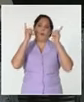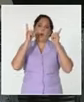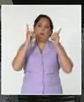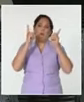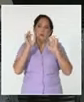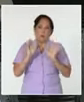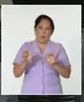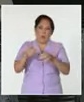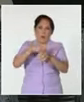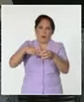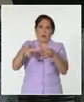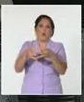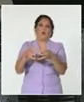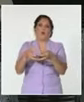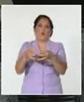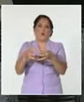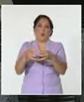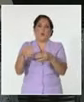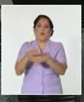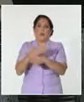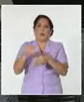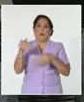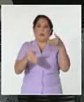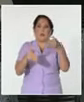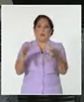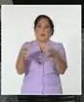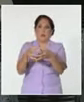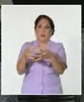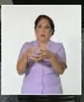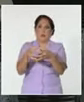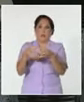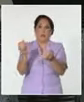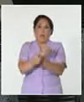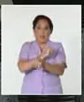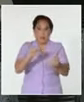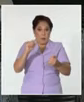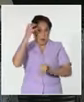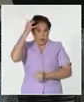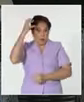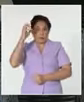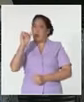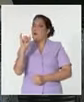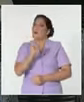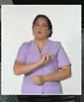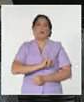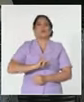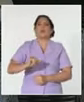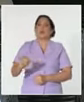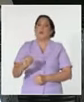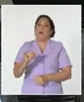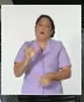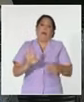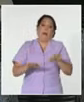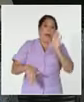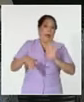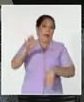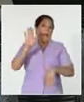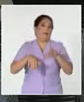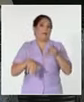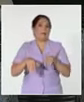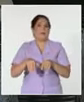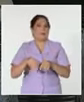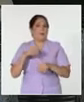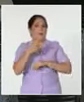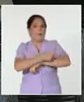organización multilateral. Y el terrorismo de Estado, muy pocas veces, a no ser aquellos más avanzados y